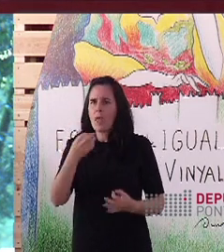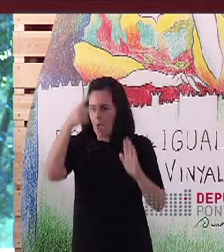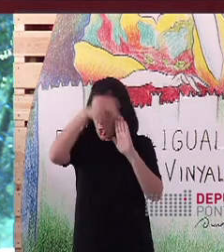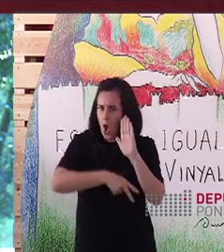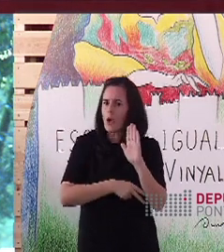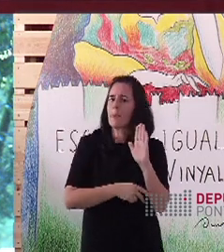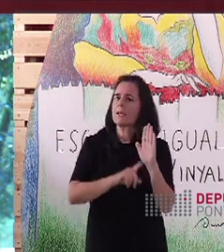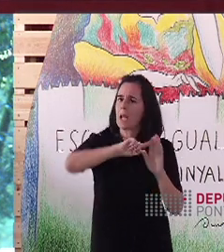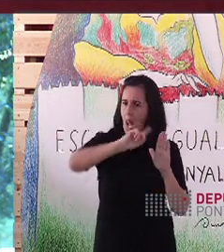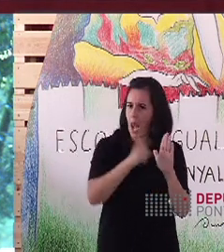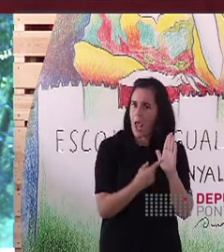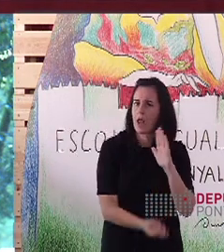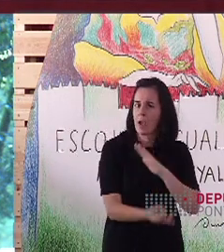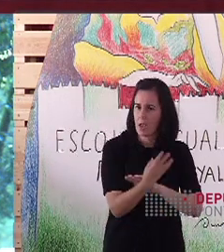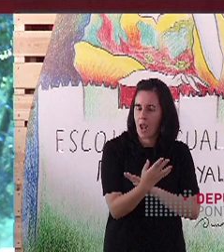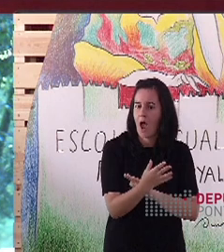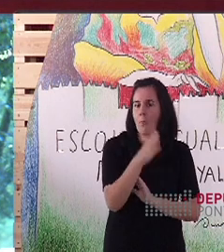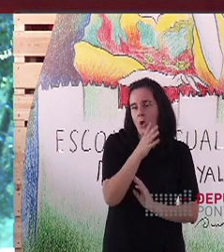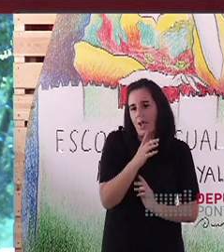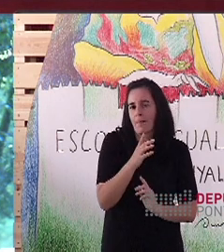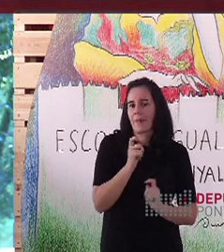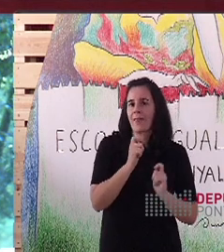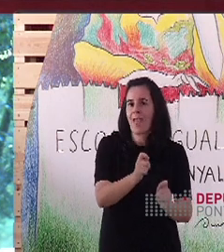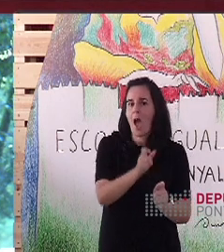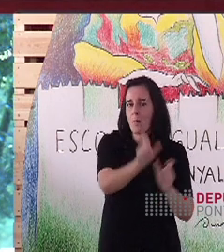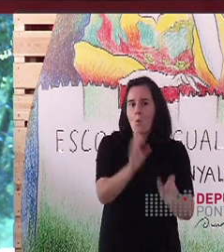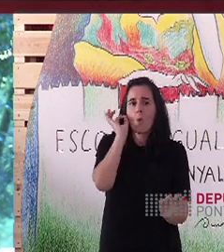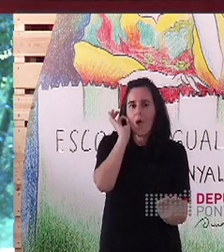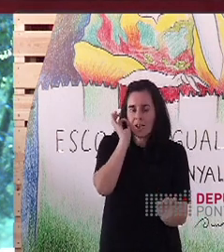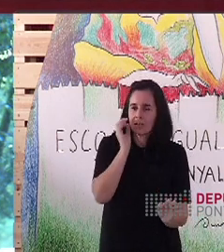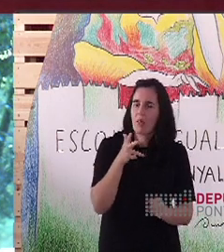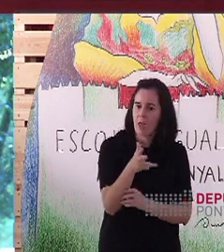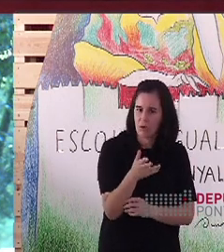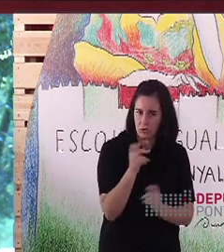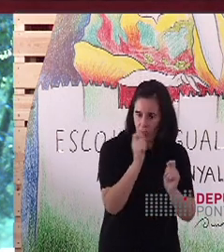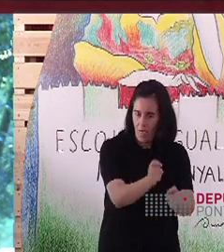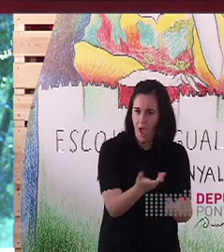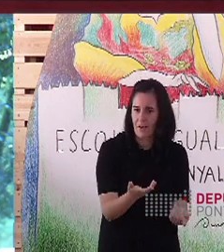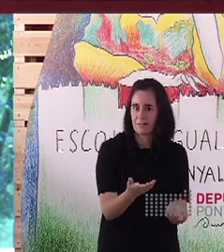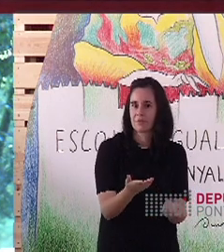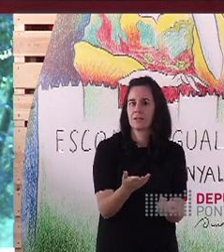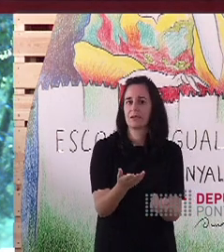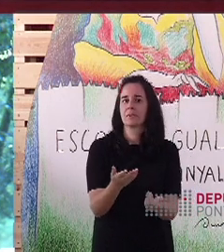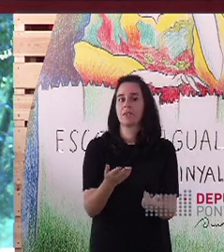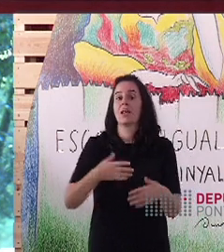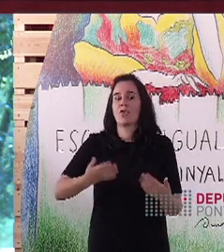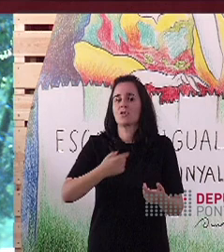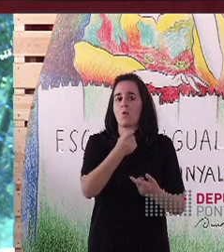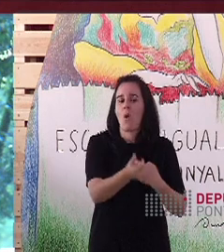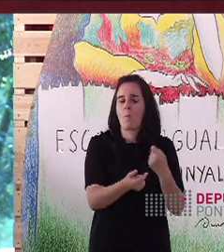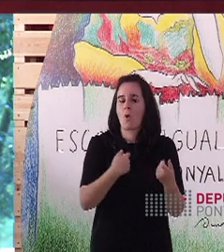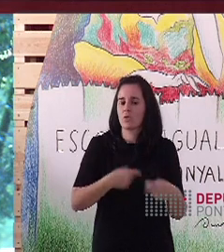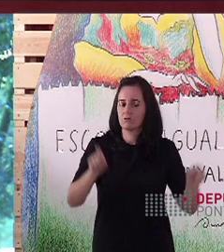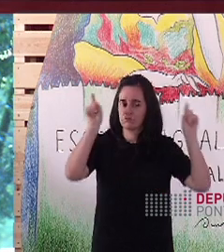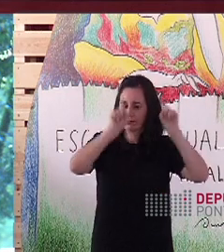porque regular la prostitución es otorgar derechos a las mujeres que están en prostitución, pues vamos trabajándolo a lo largo de la